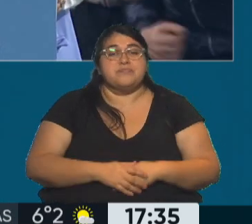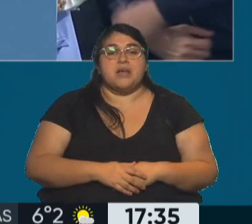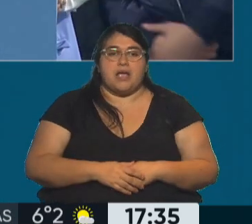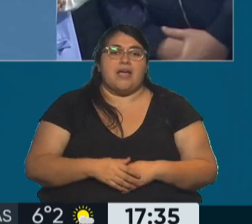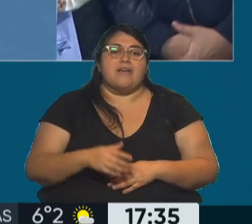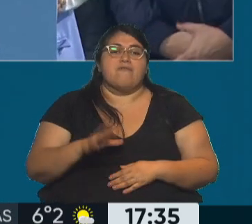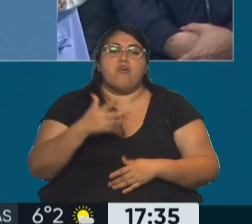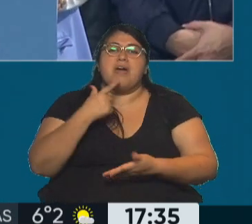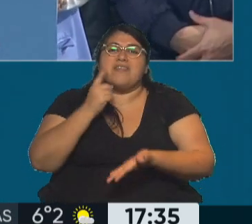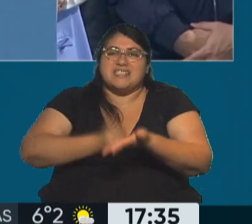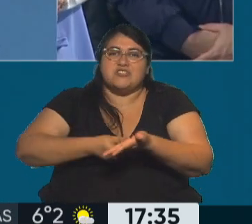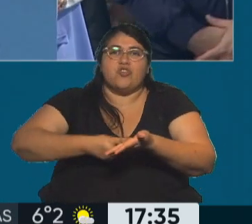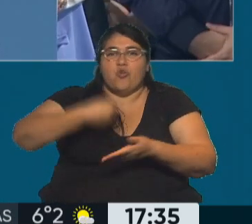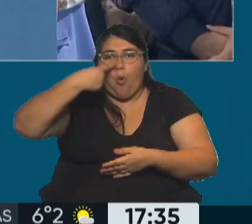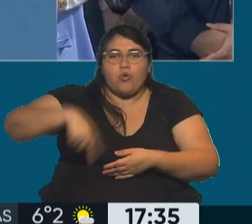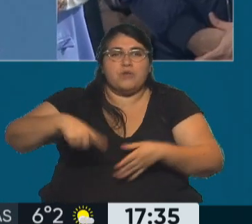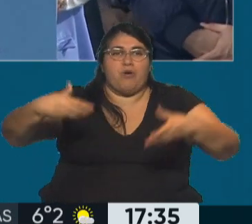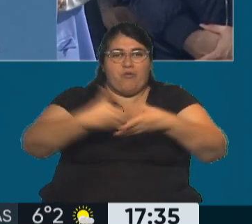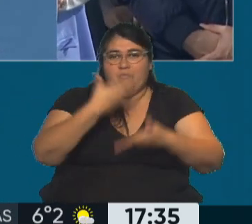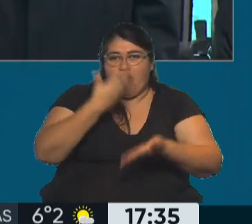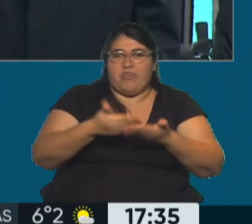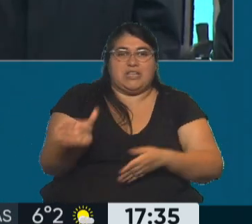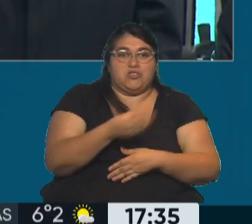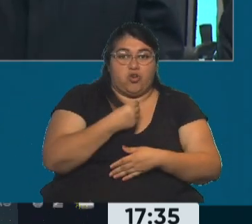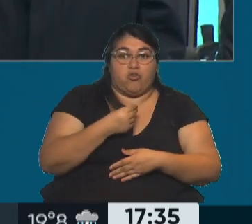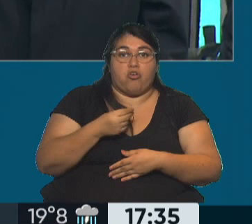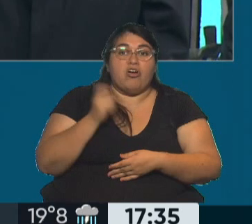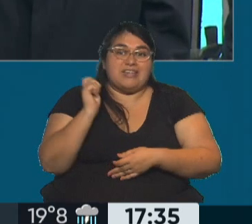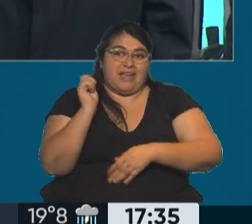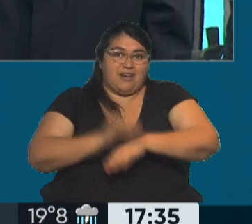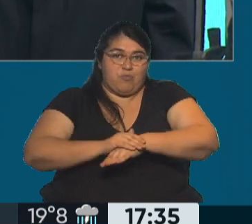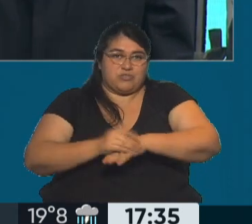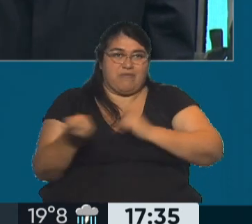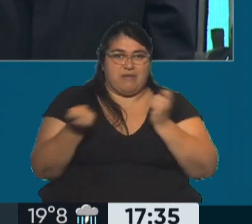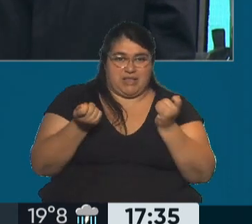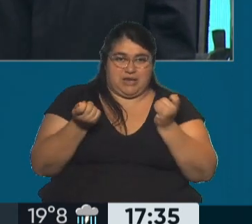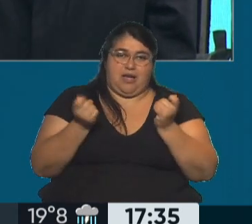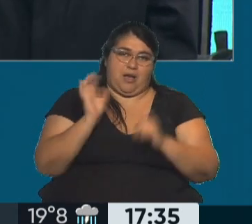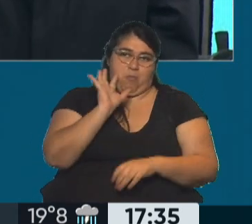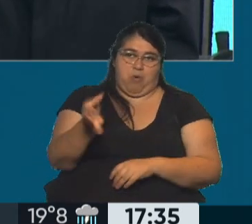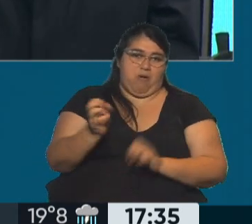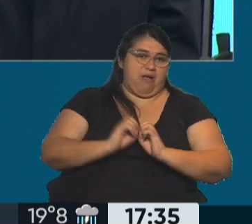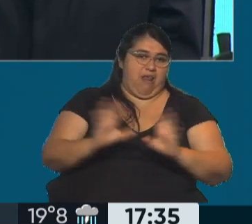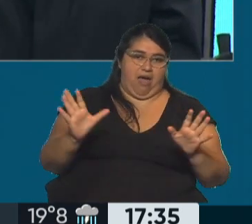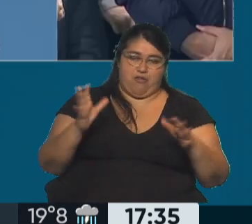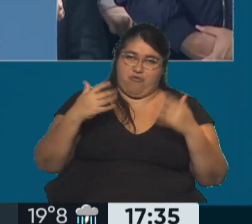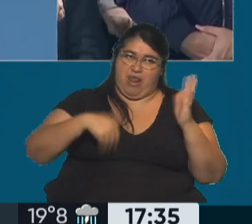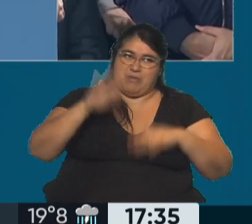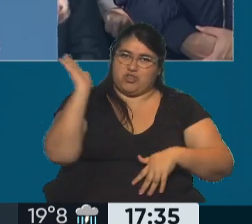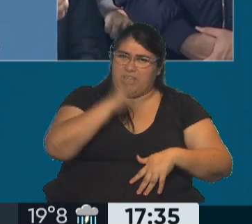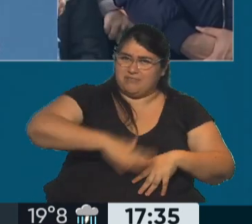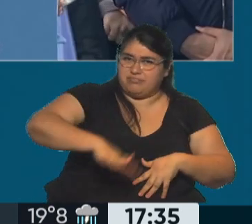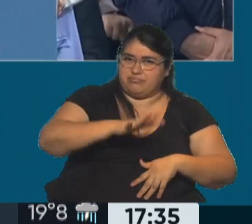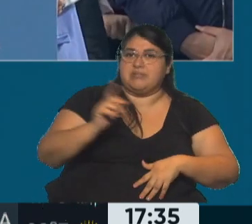lo que sea la decisión final del Frente de Todos y quien conduce este proceso electoral 2023, que hoy quedó clarísimo en la plaza, 500.000 de personas, es